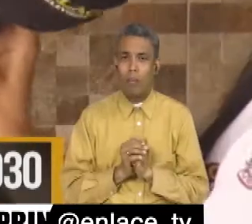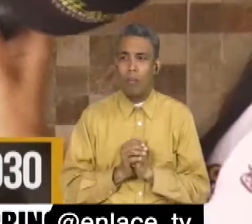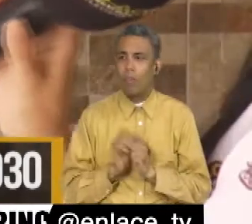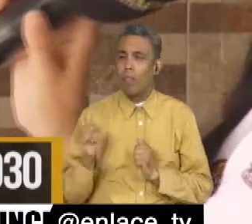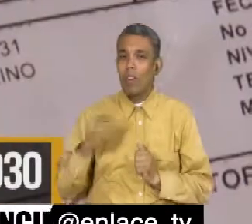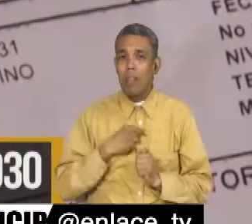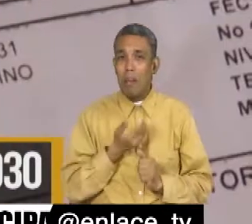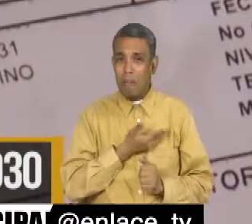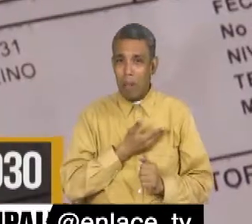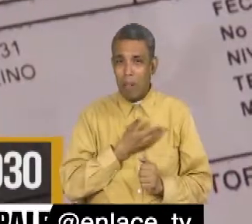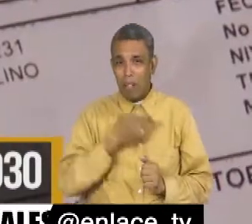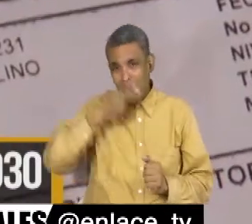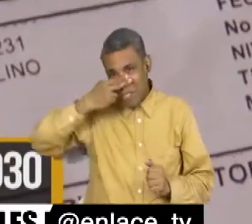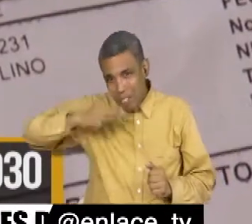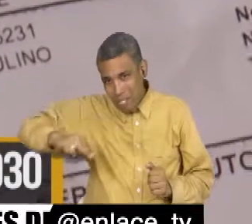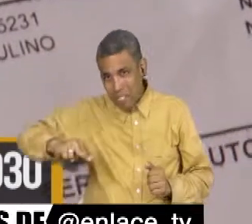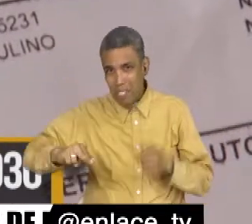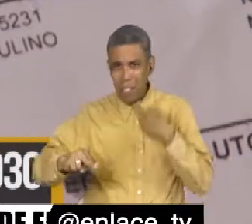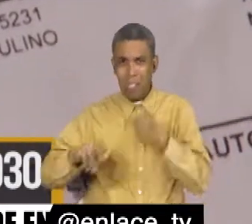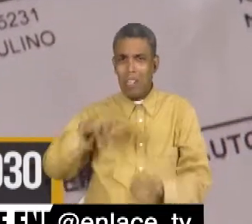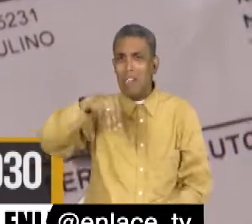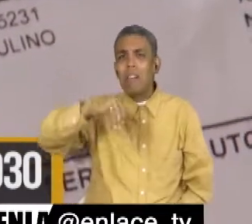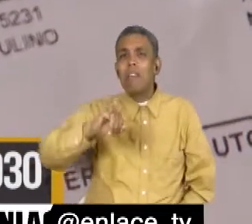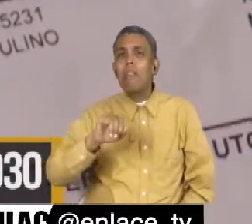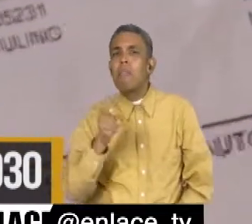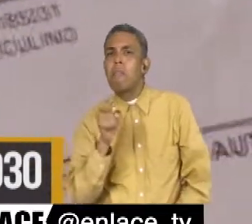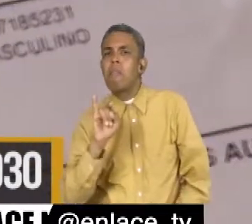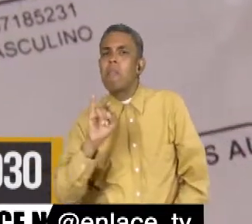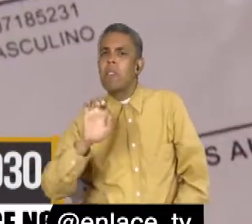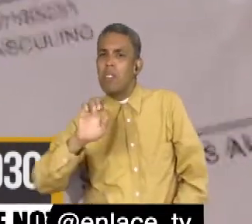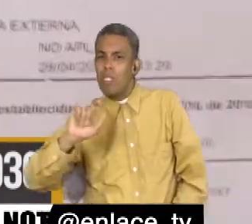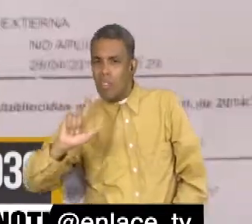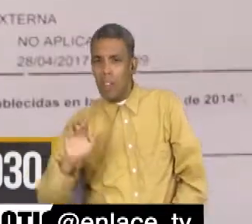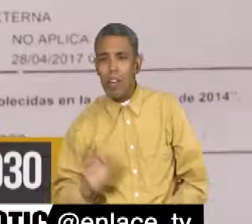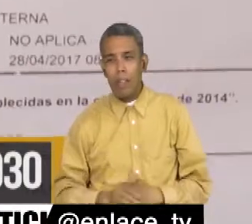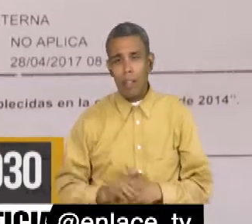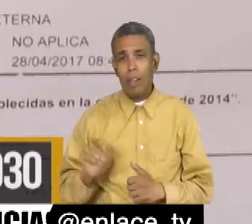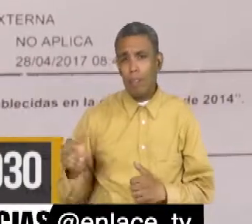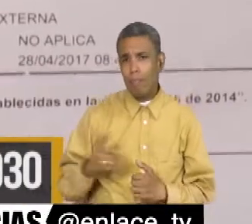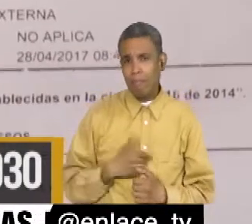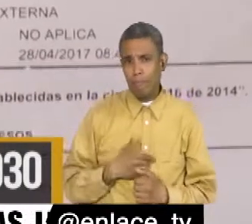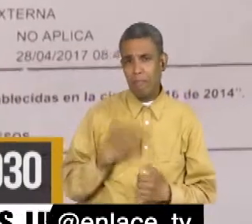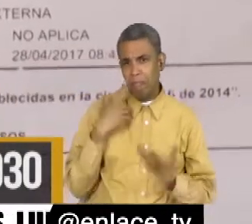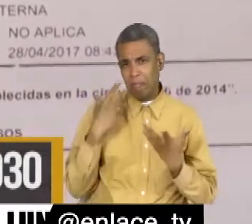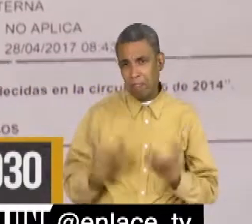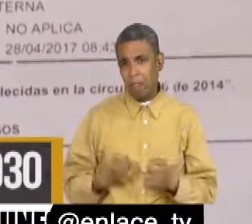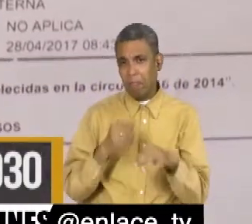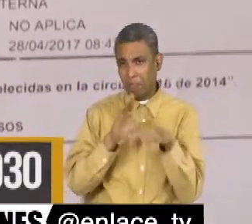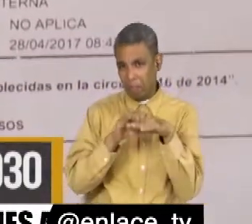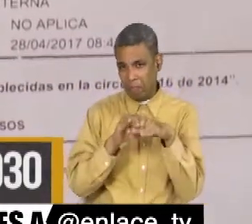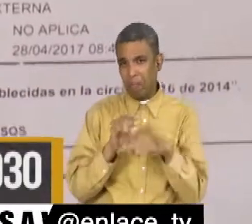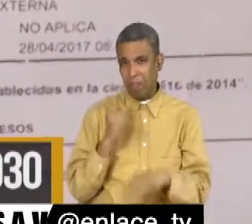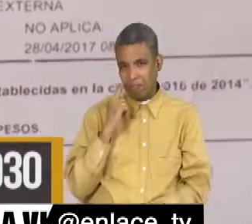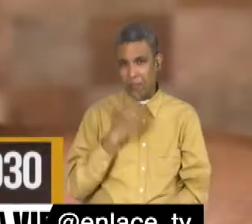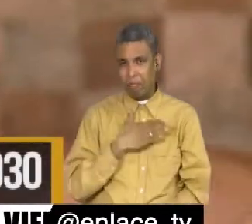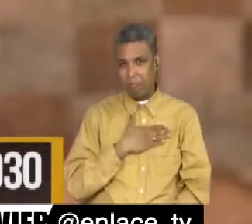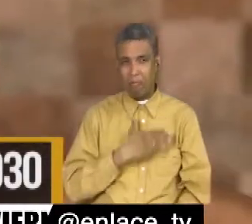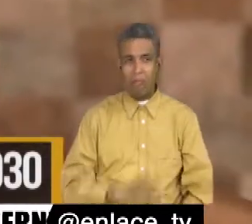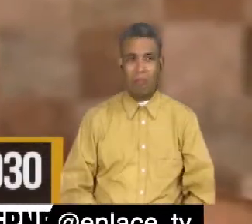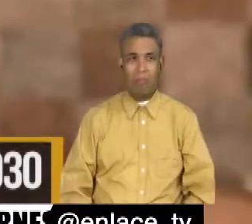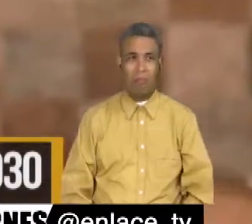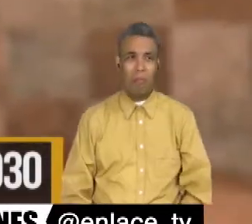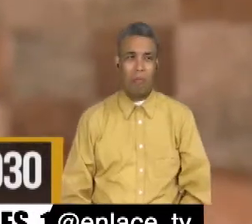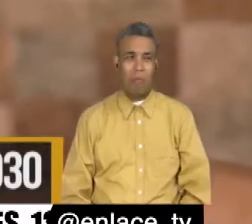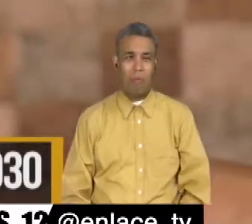pequeño Miguel, a quien llamaremos así para cubrir su identidad. También quiso hacerle un llamado a los ciudadanos de buen corazón. Yo